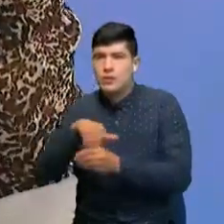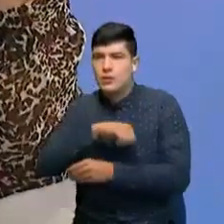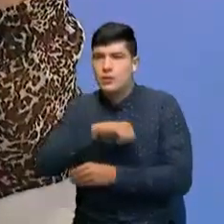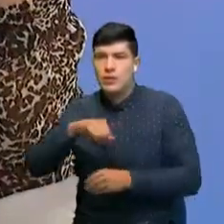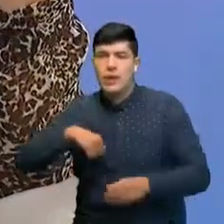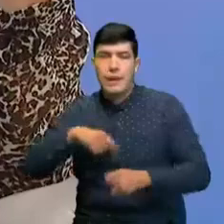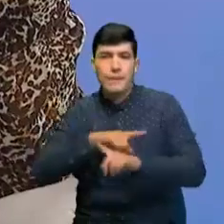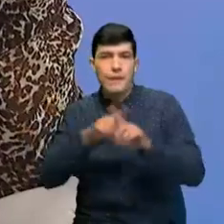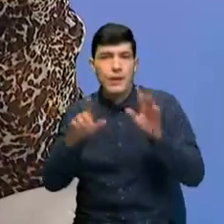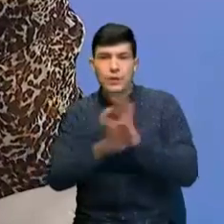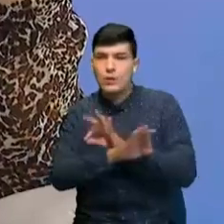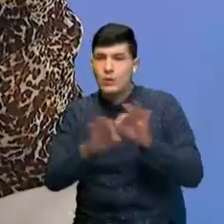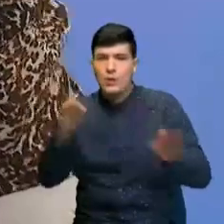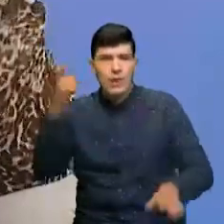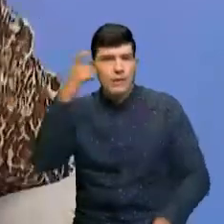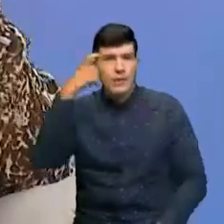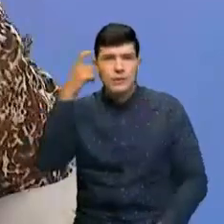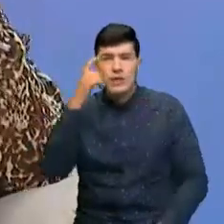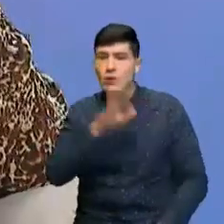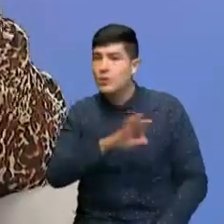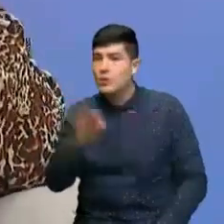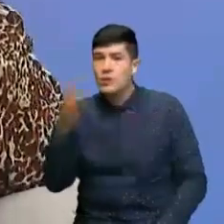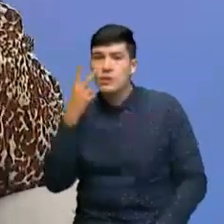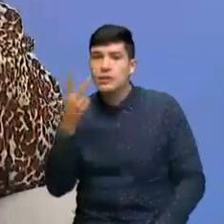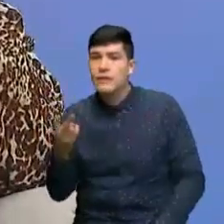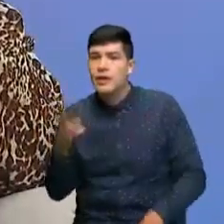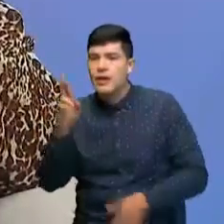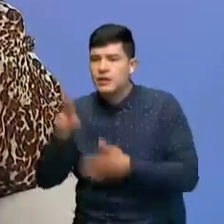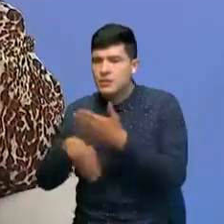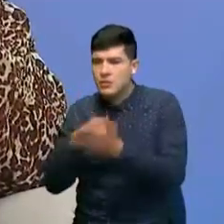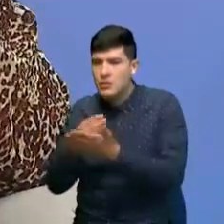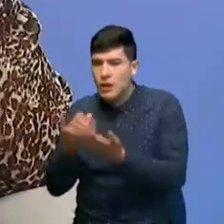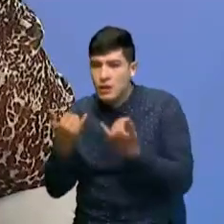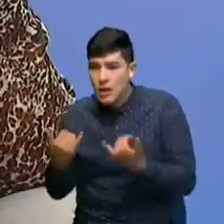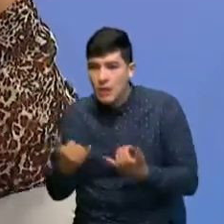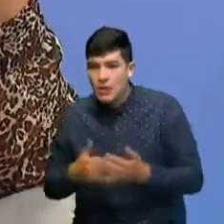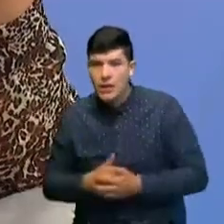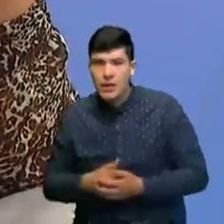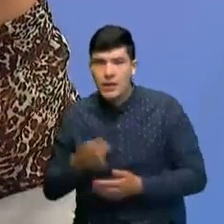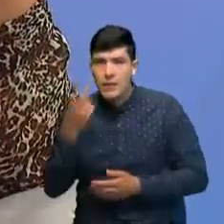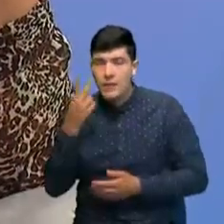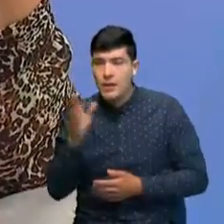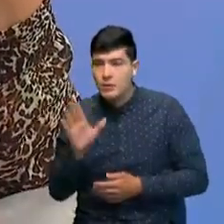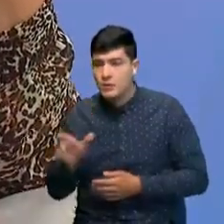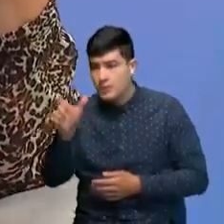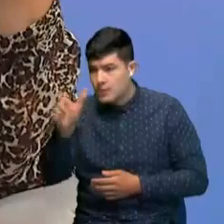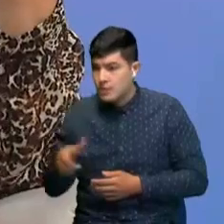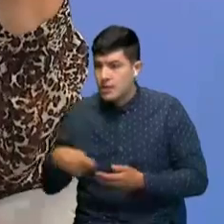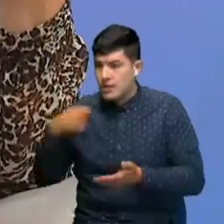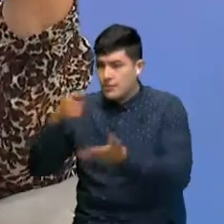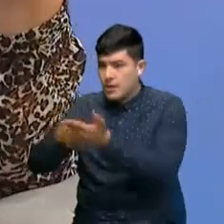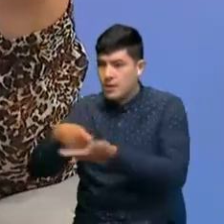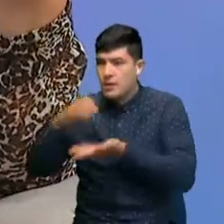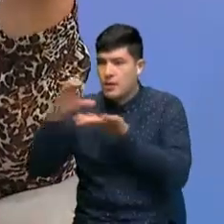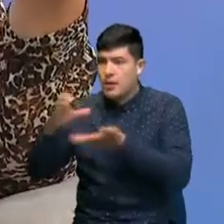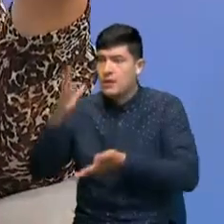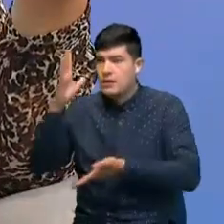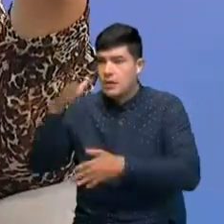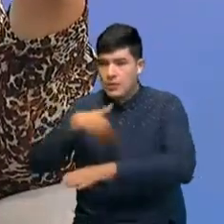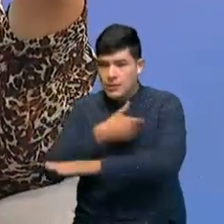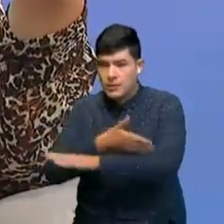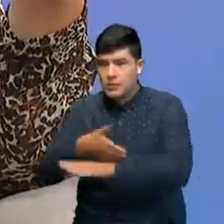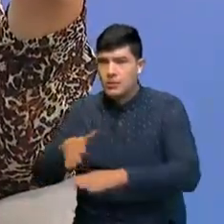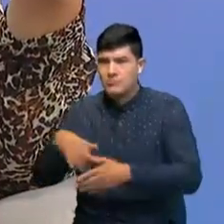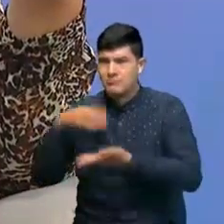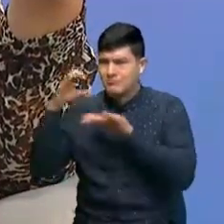Pero lo que nunca pensaron, nunca se vio, los resultados que se están viendo actualmente, que una persona que viene cotizando con 5 o 6 millones